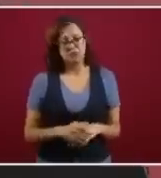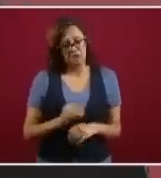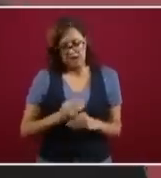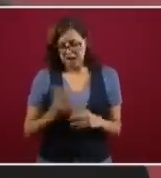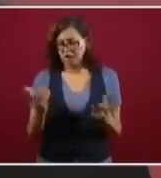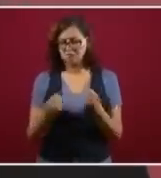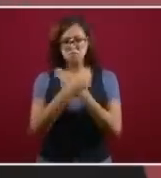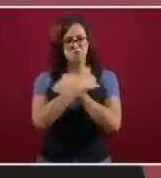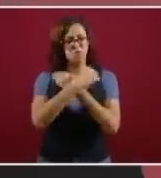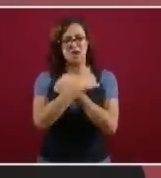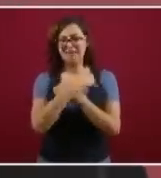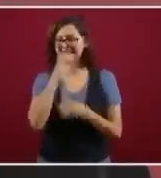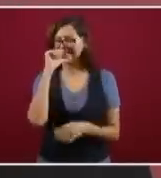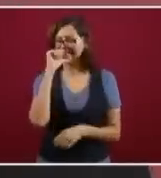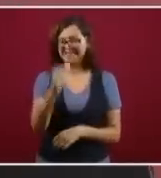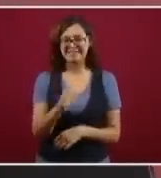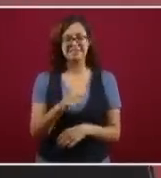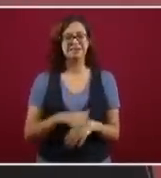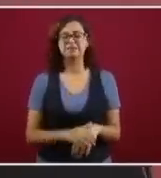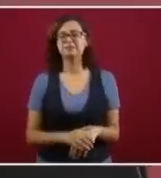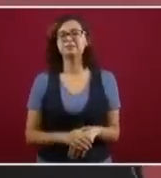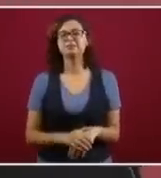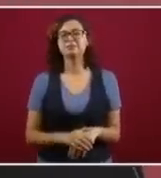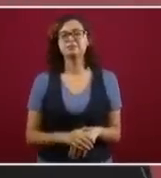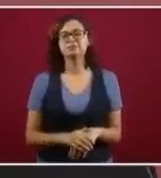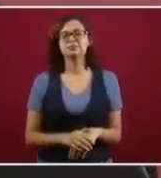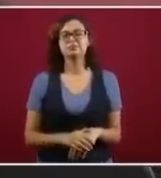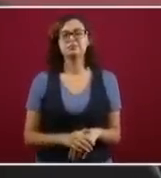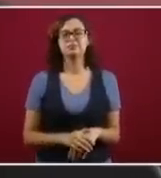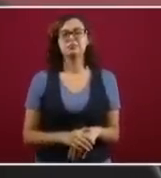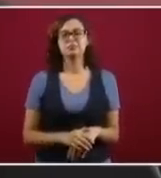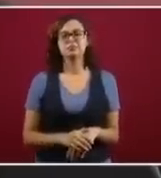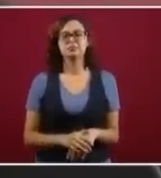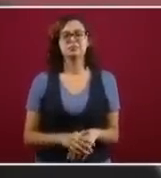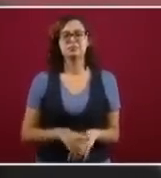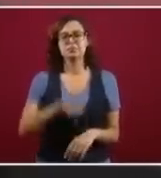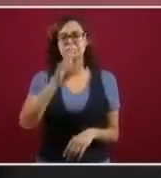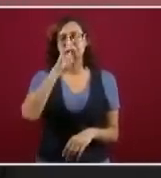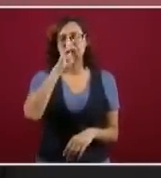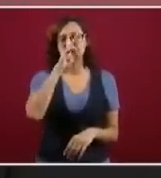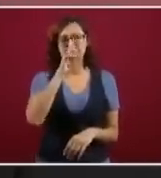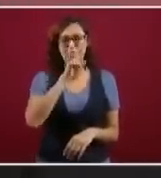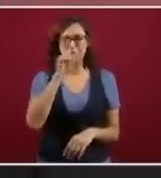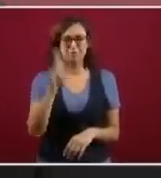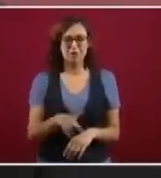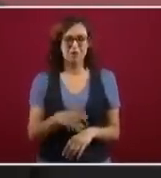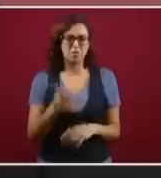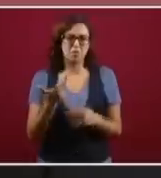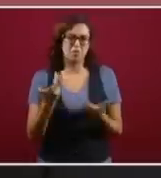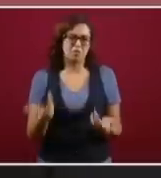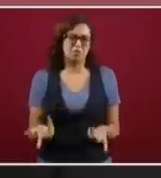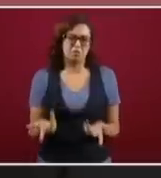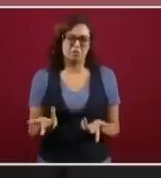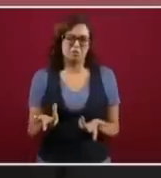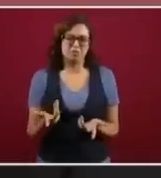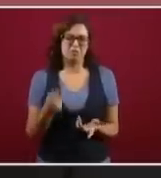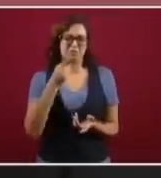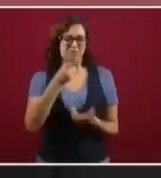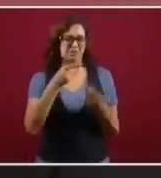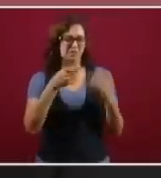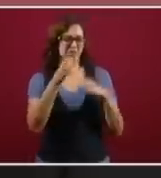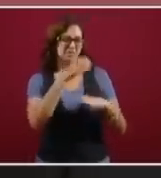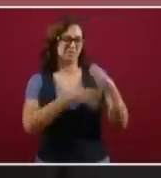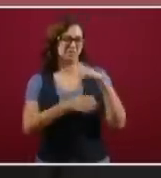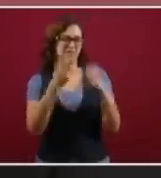inmoral, desde luego, y más cuando se trata de